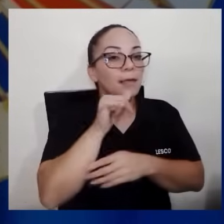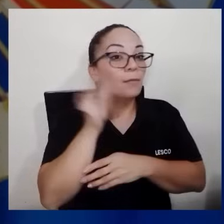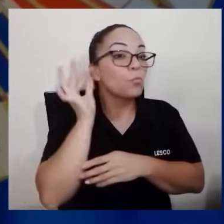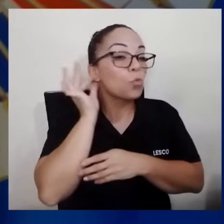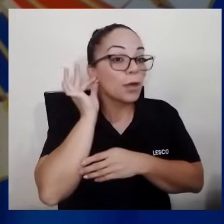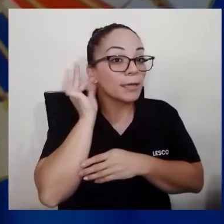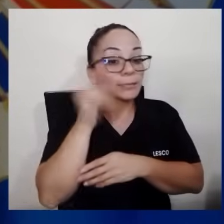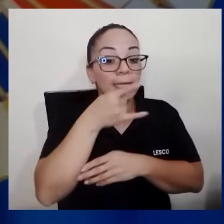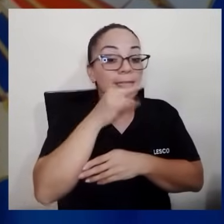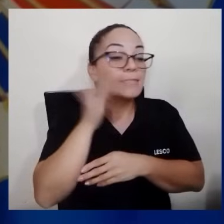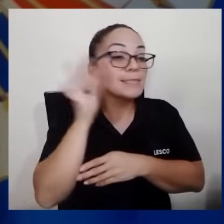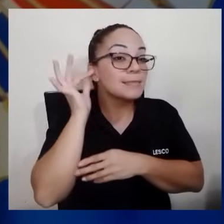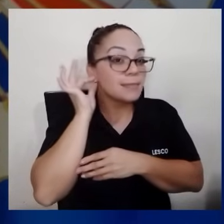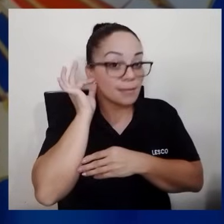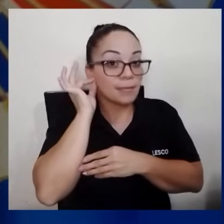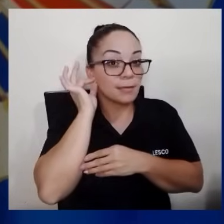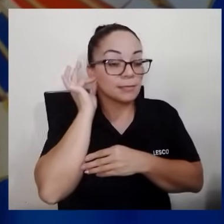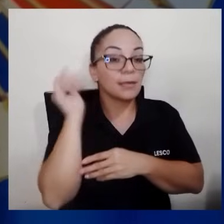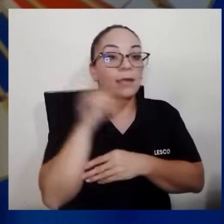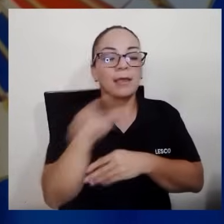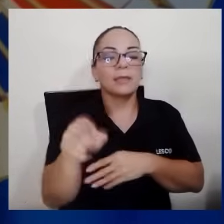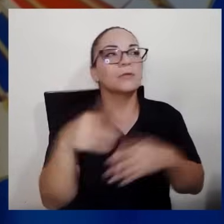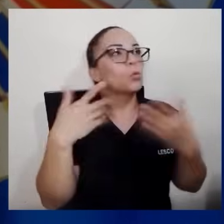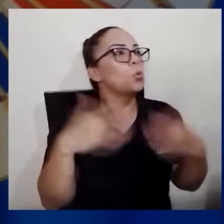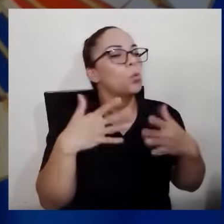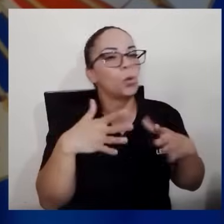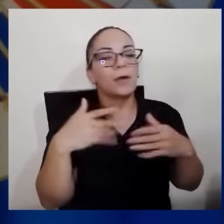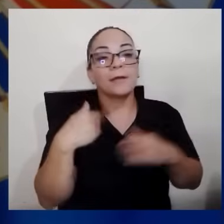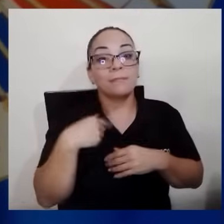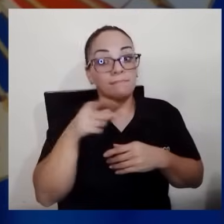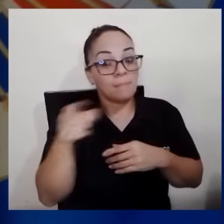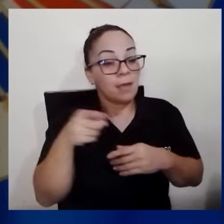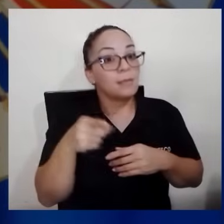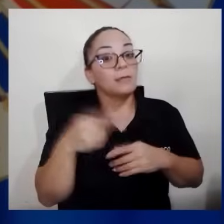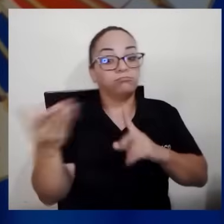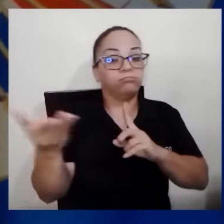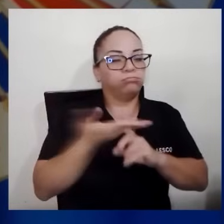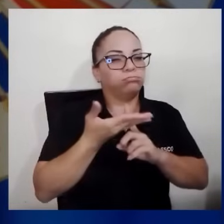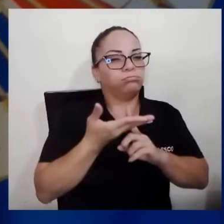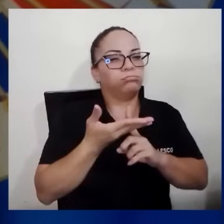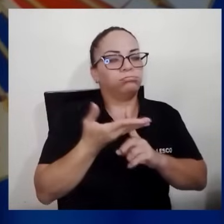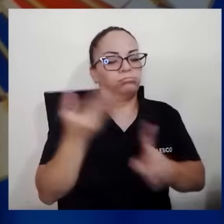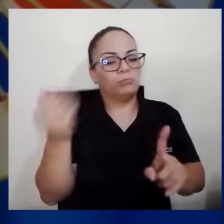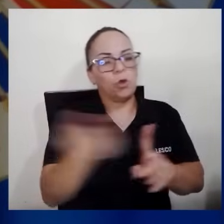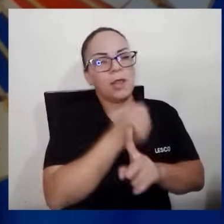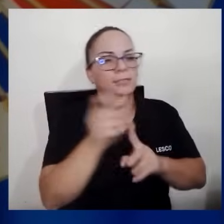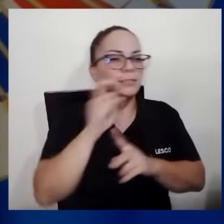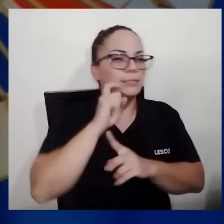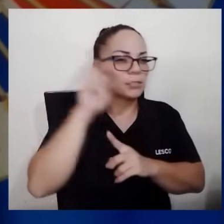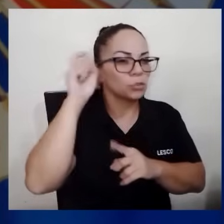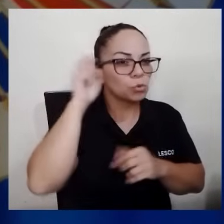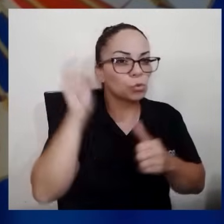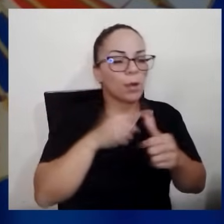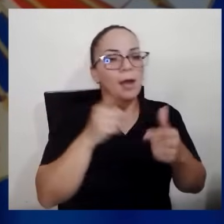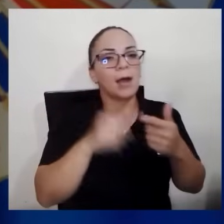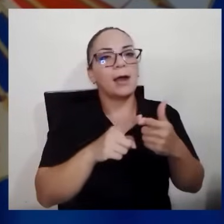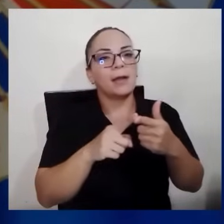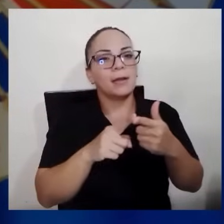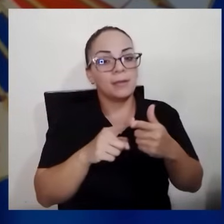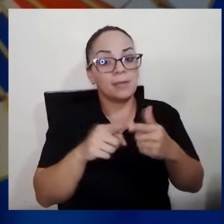que son víctima de violencia sexual y de redes organizadas de trata y tráfico